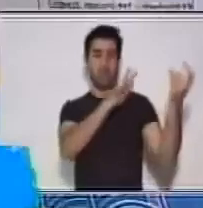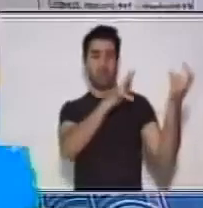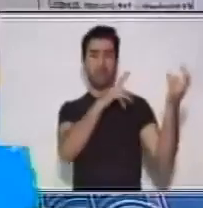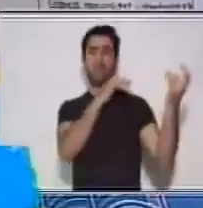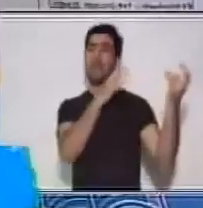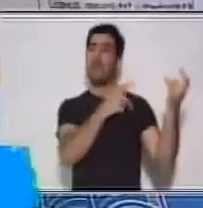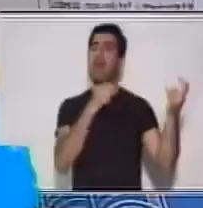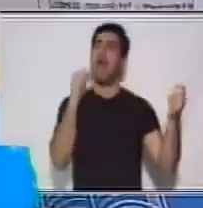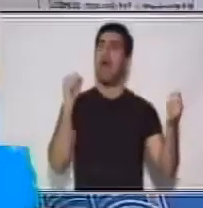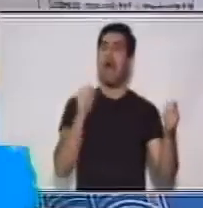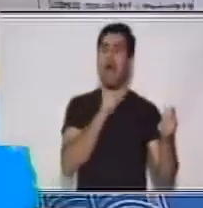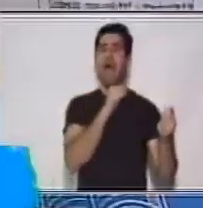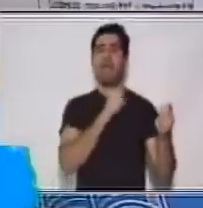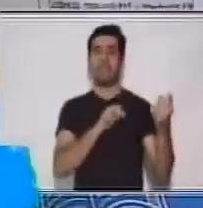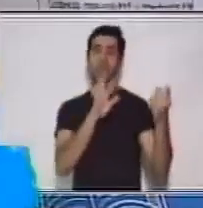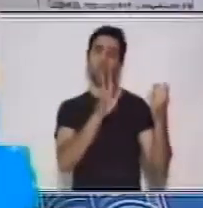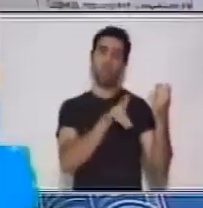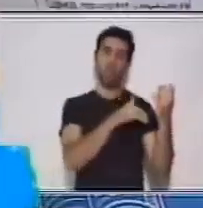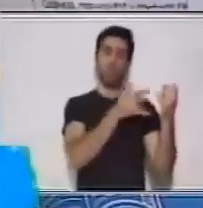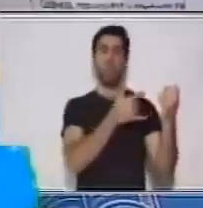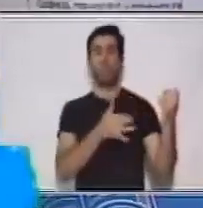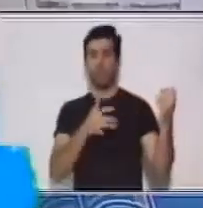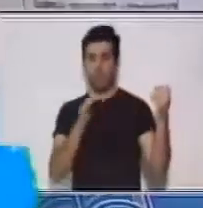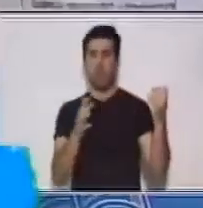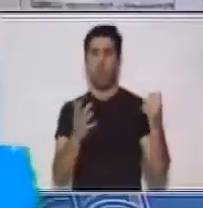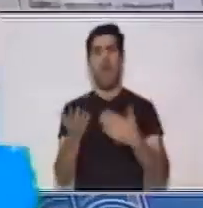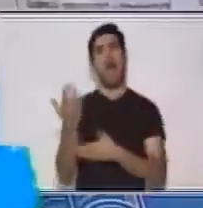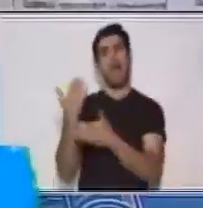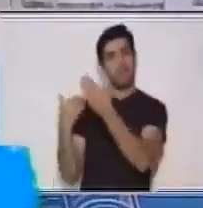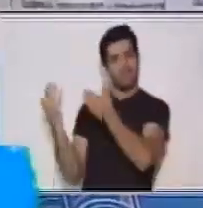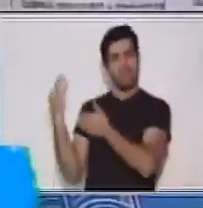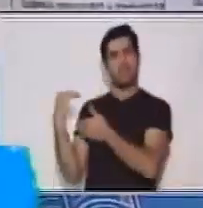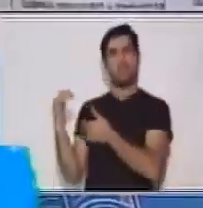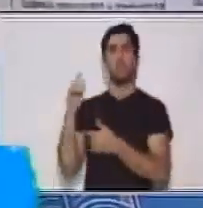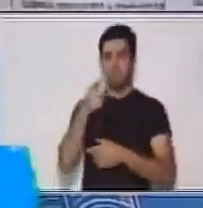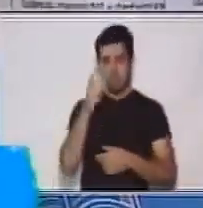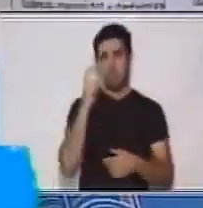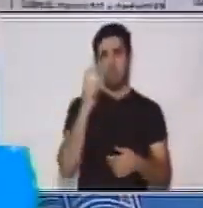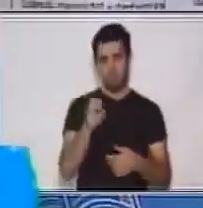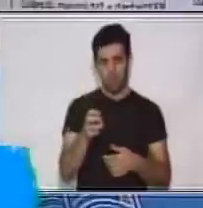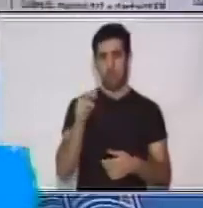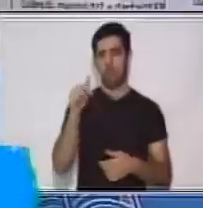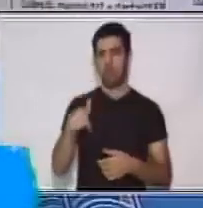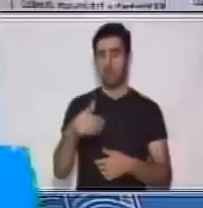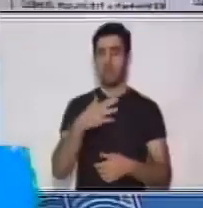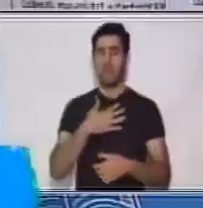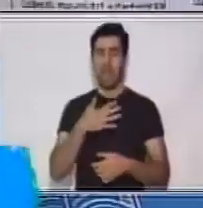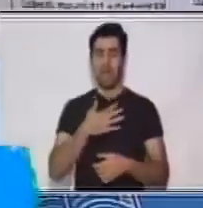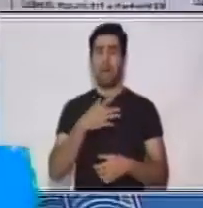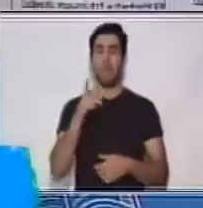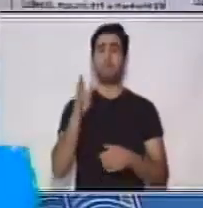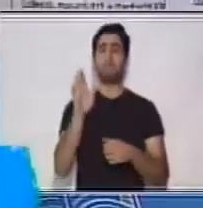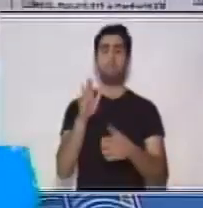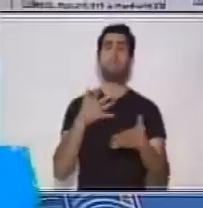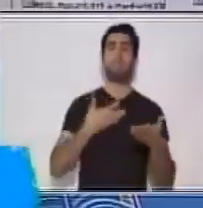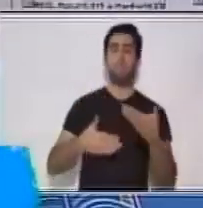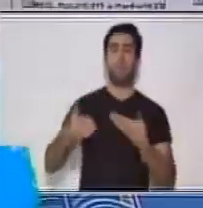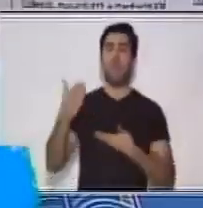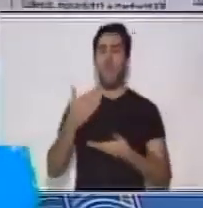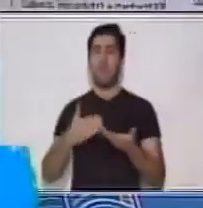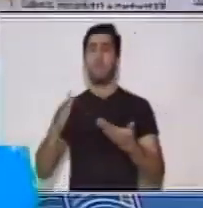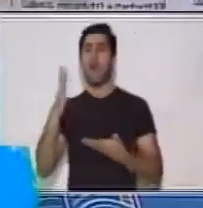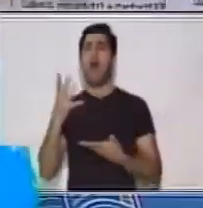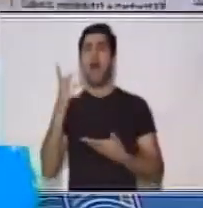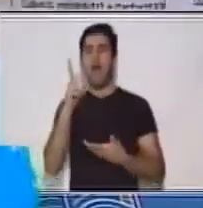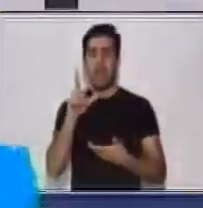recitaba y se acompañaba de este instrumento musical, por eso es que se toma el nombre de poema lírico. Y